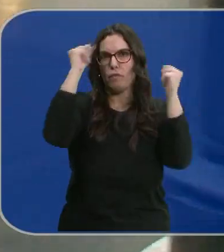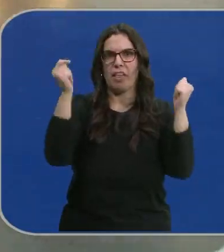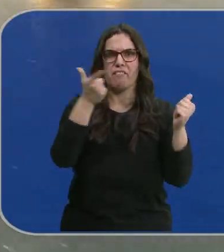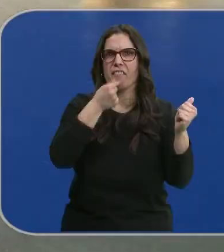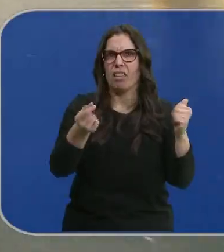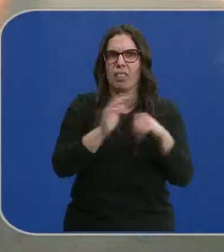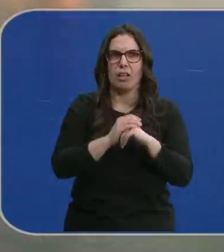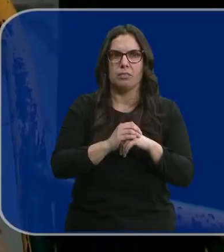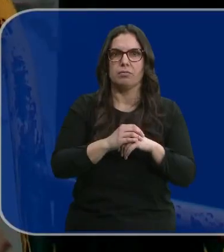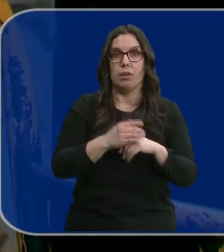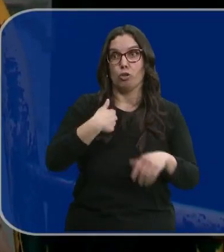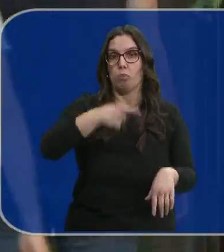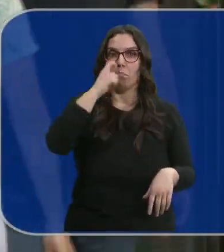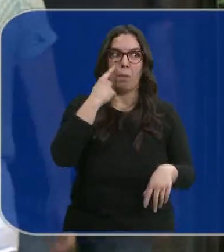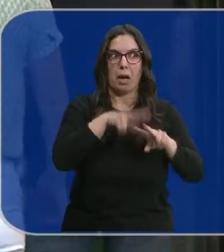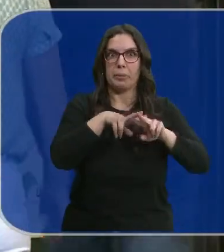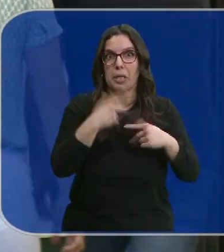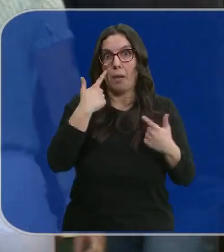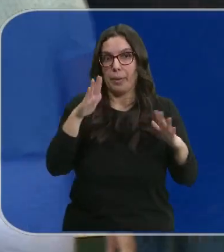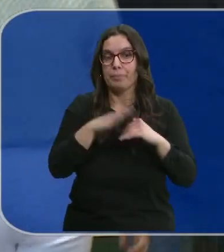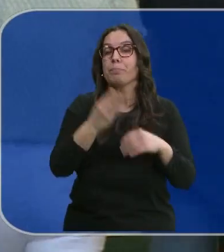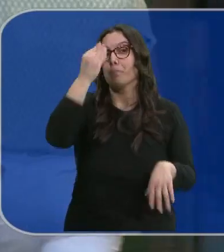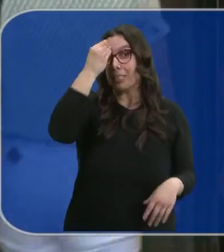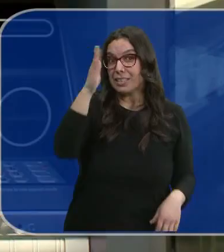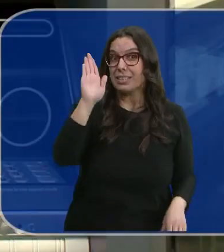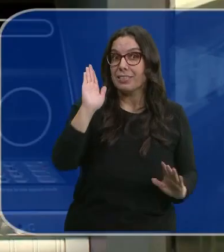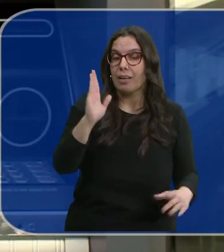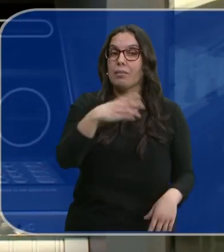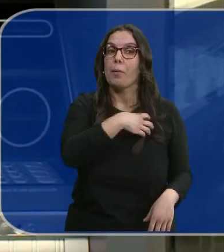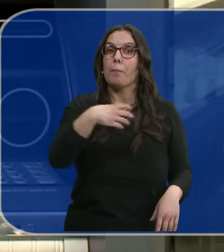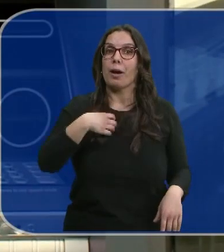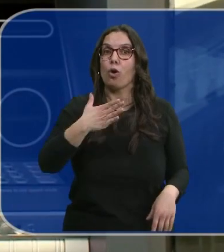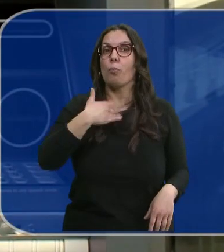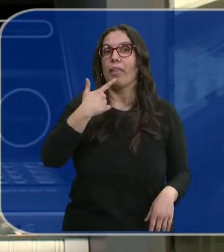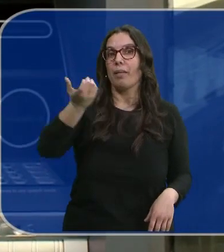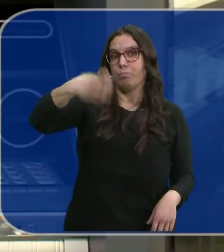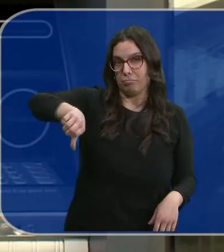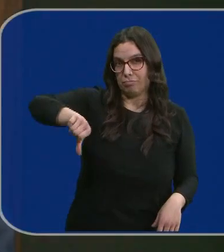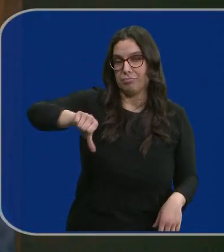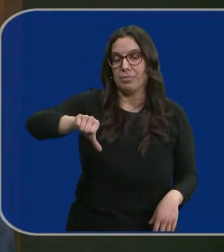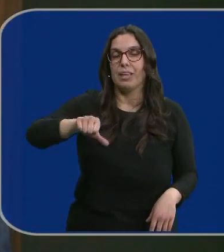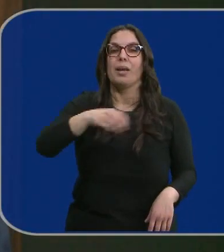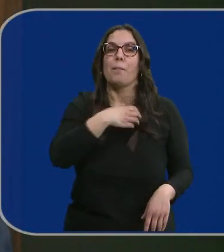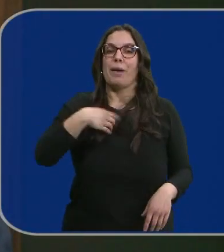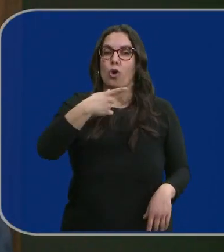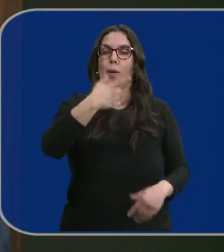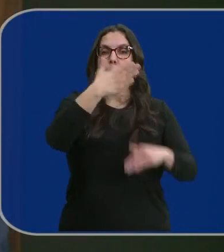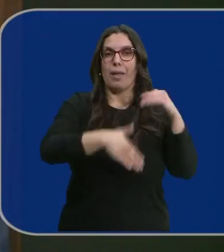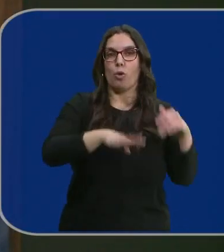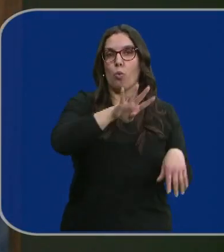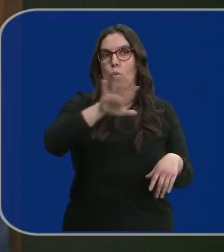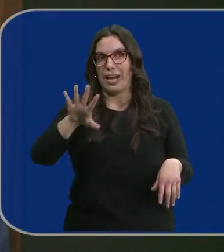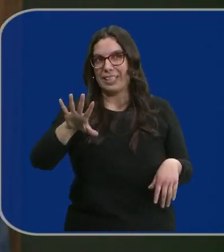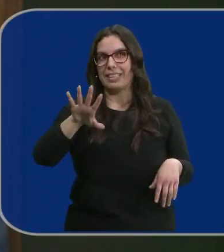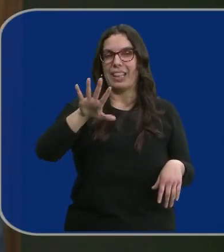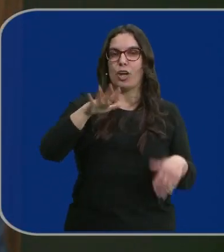tema. ¿Lo apuntaré en la agenda? Pues habrá que mirarlo. Pero hay que tener en cuenta que el banco puede denegarnos la reclamación. El banco tiene un plazo de 40 a 45